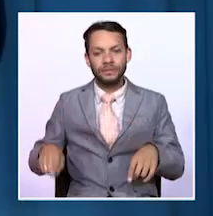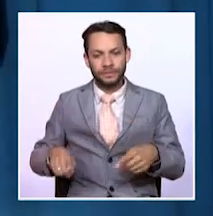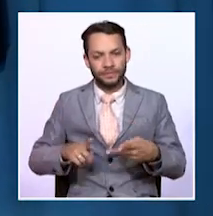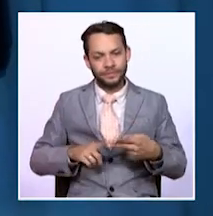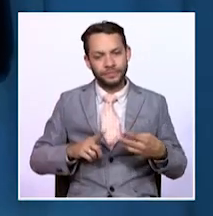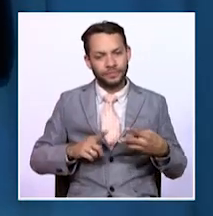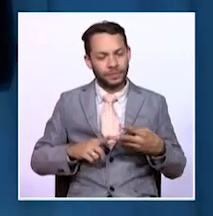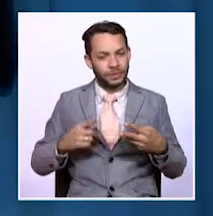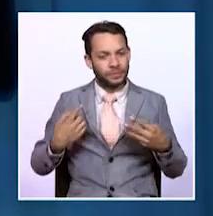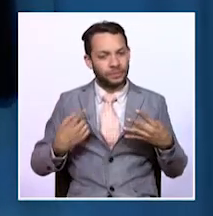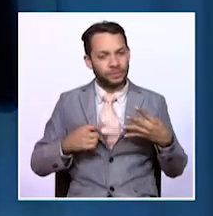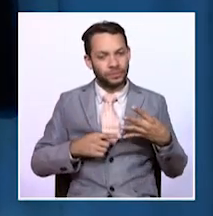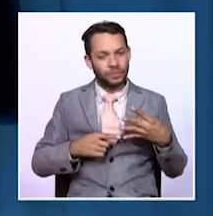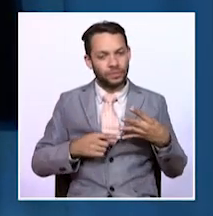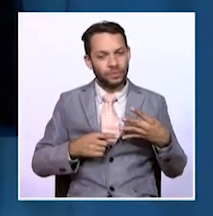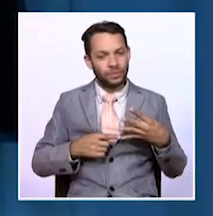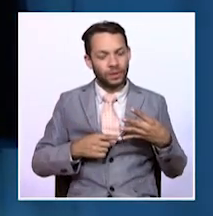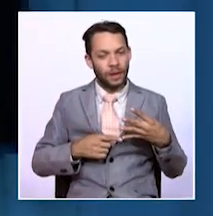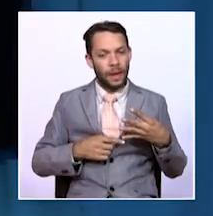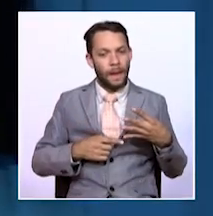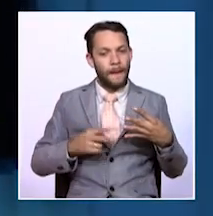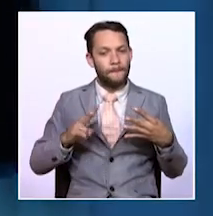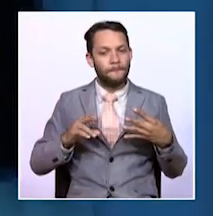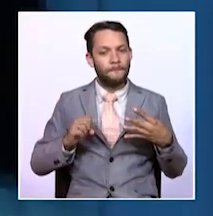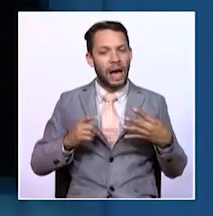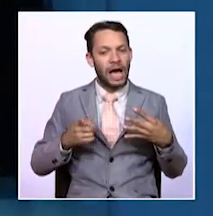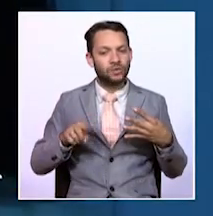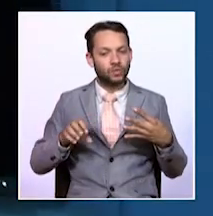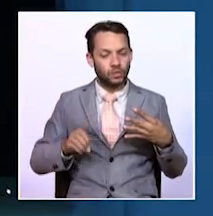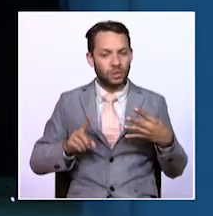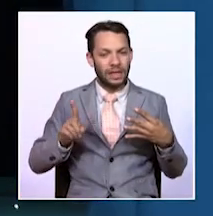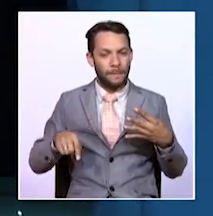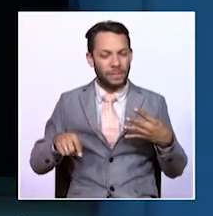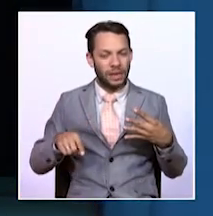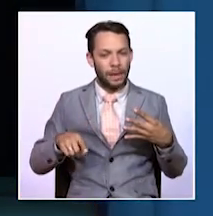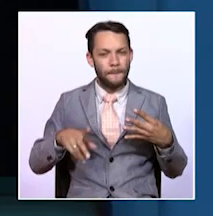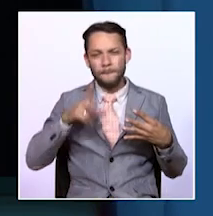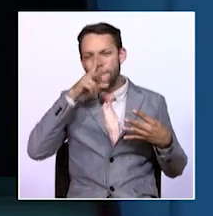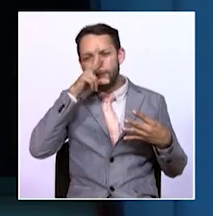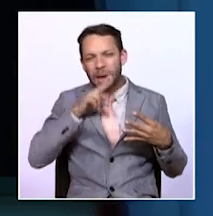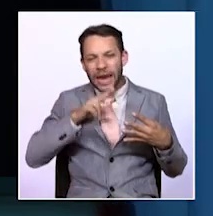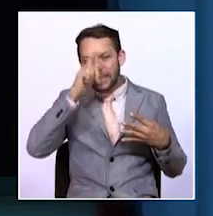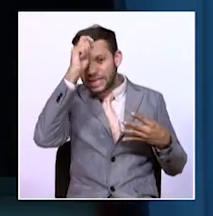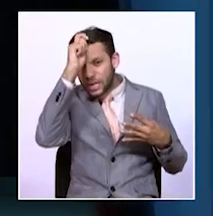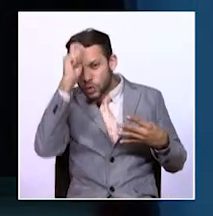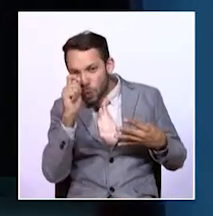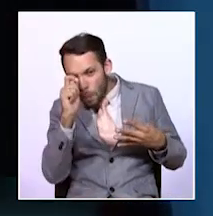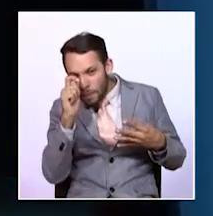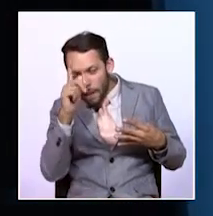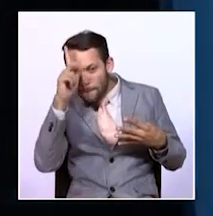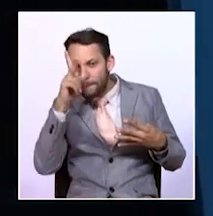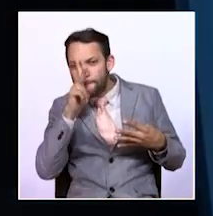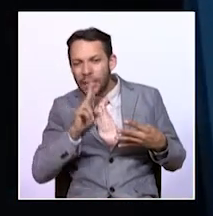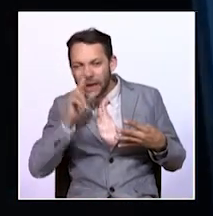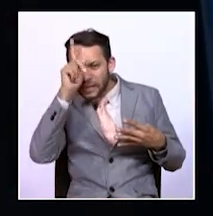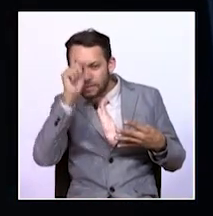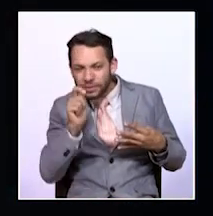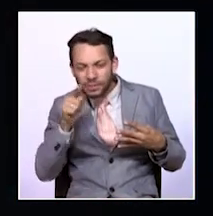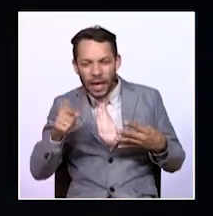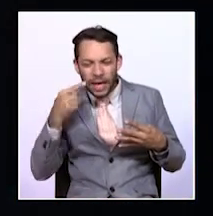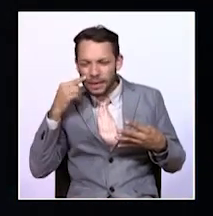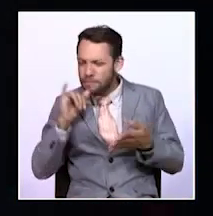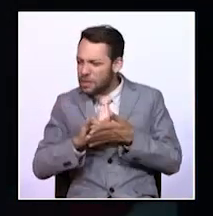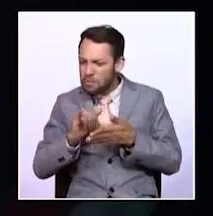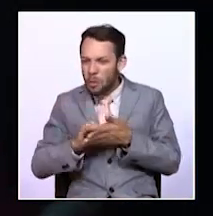aquí la parte del vaso. El vaso es como una gorrita que está por encima del riñón izquierdo. Aquí lo vemos perfectamente